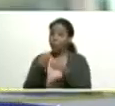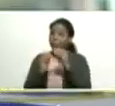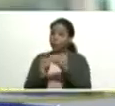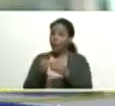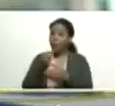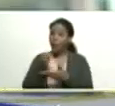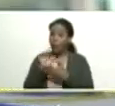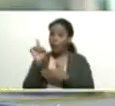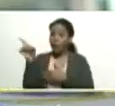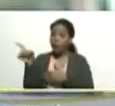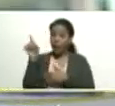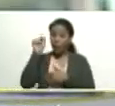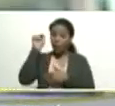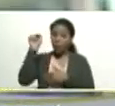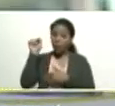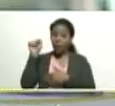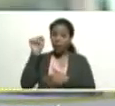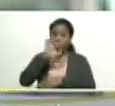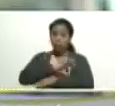café de Biscocuy.